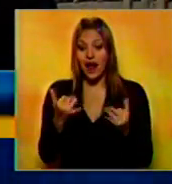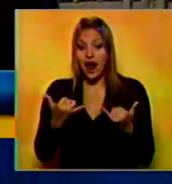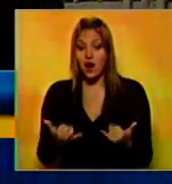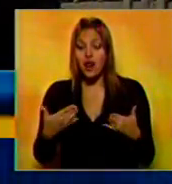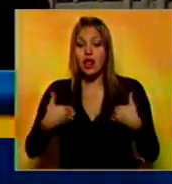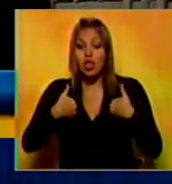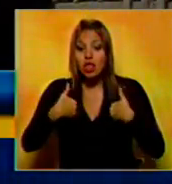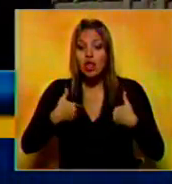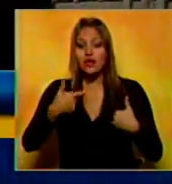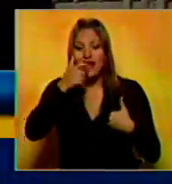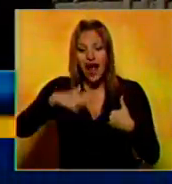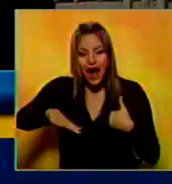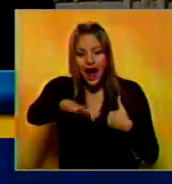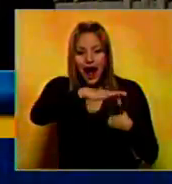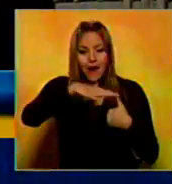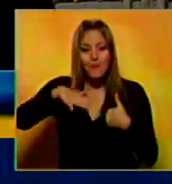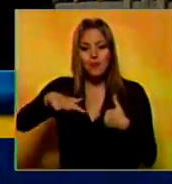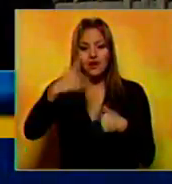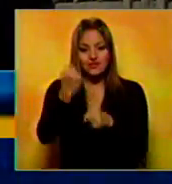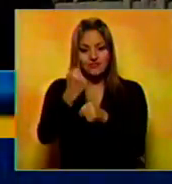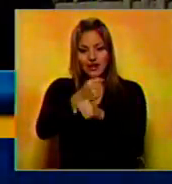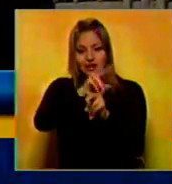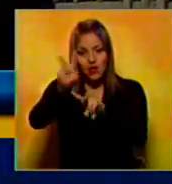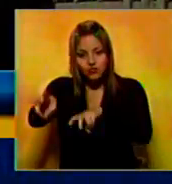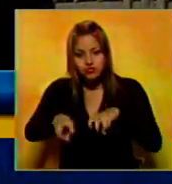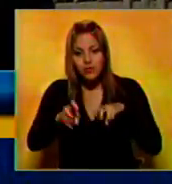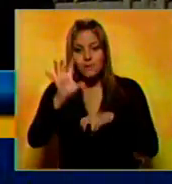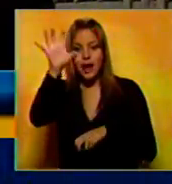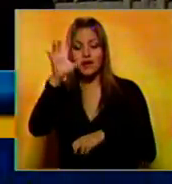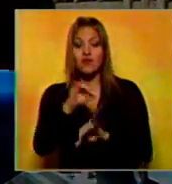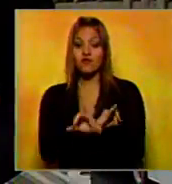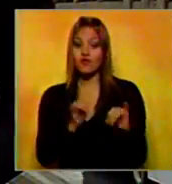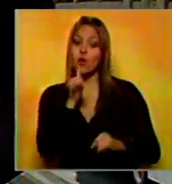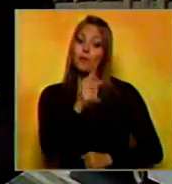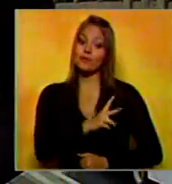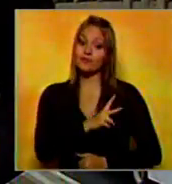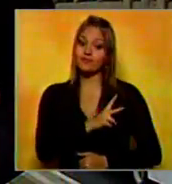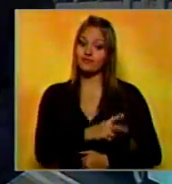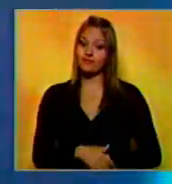padeciendo los trabajadores del campo en los polos agrícolas del país. Euclides Sotillo, Noticiero Venevisión.